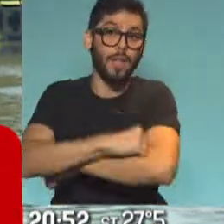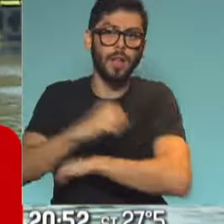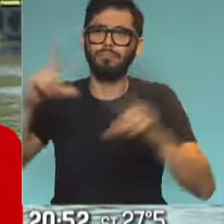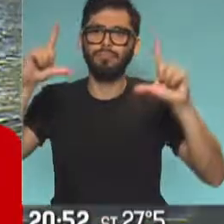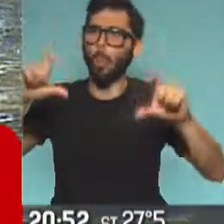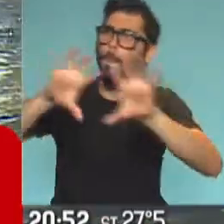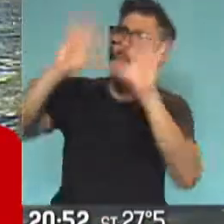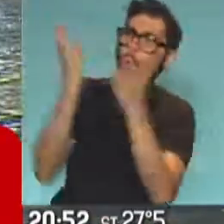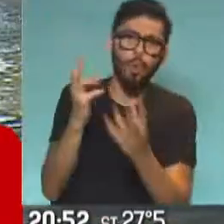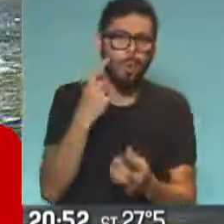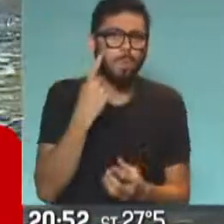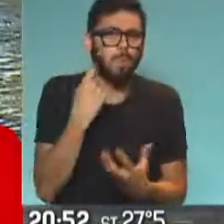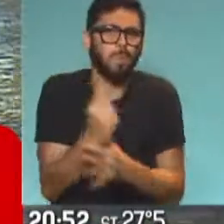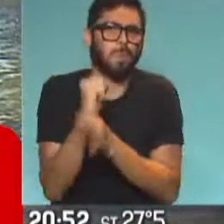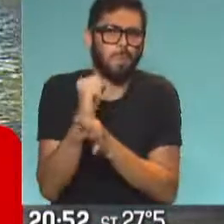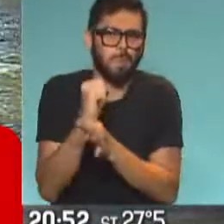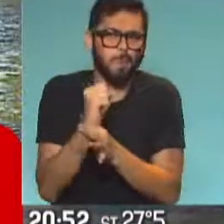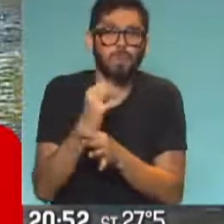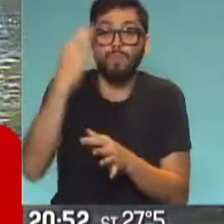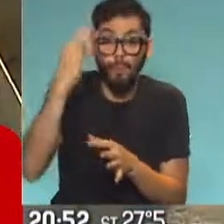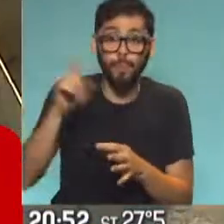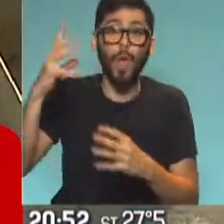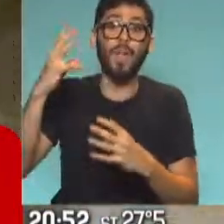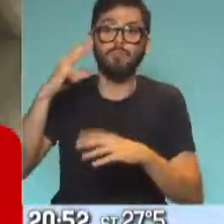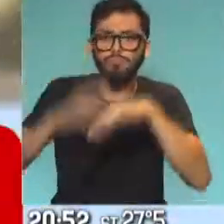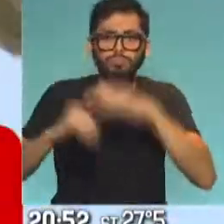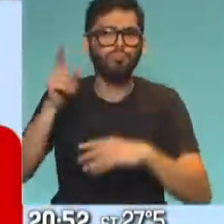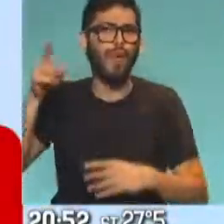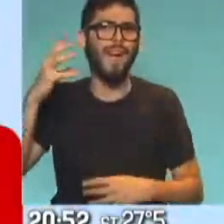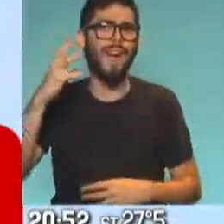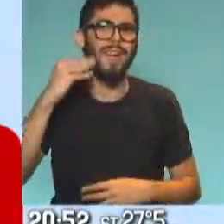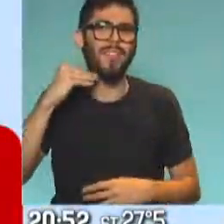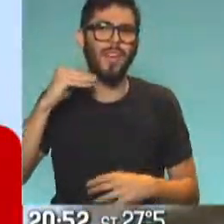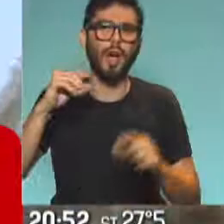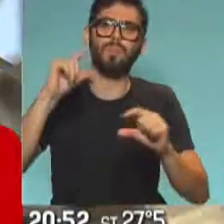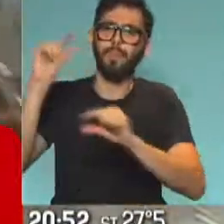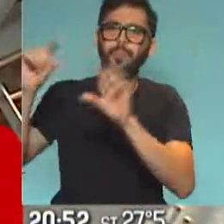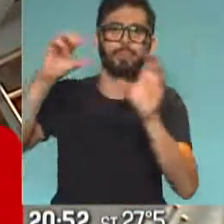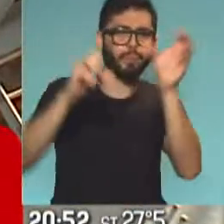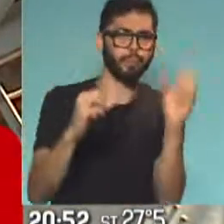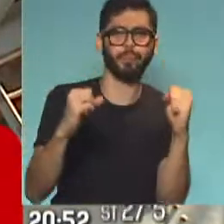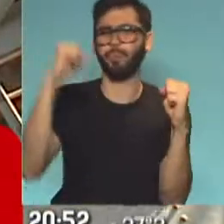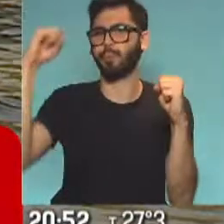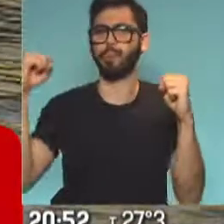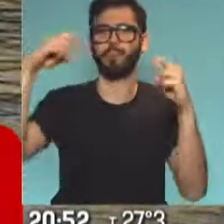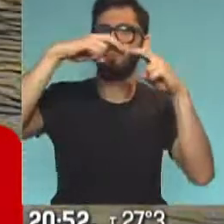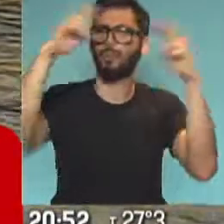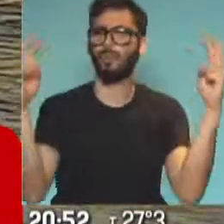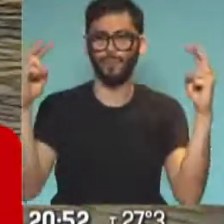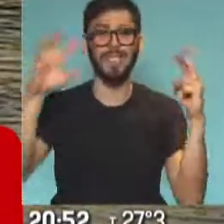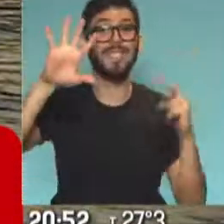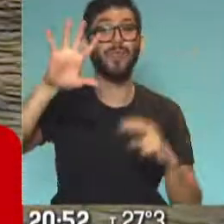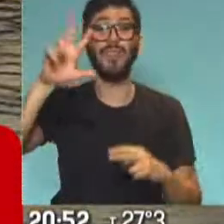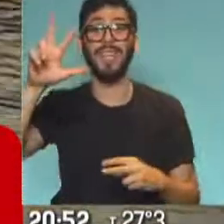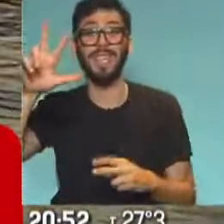en el mundo. Llegó separado en partes desde Inglaterra. Una estructura de metal de 53 metros de altura, ensamblada